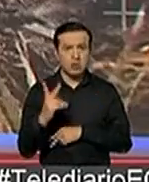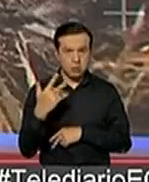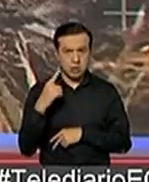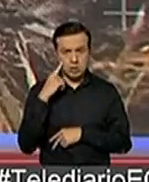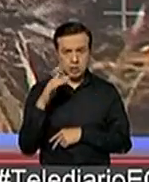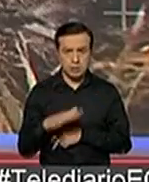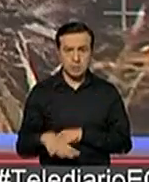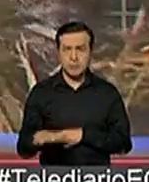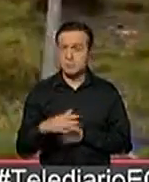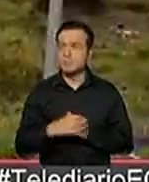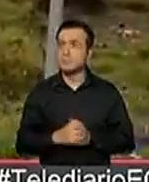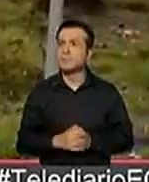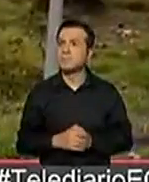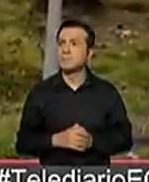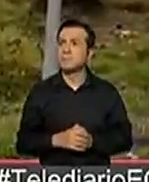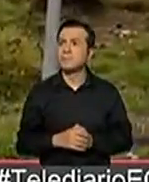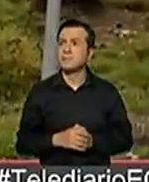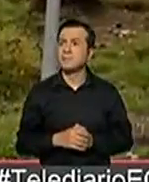lugar.